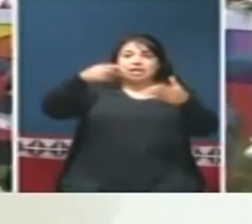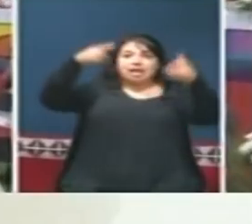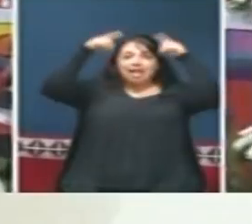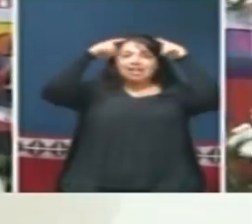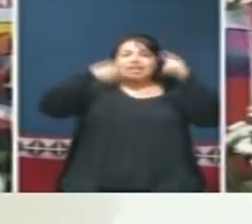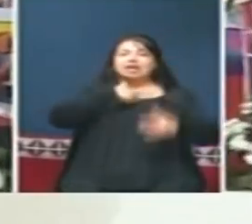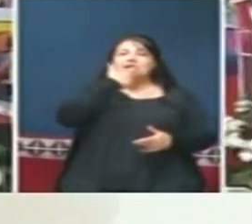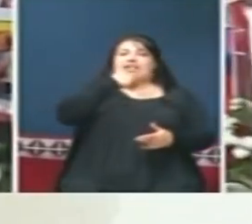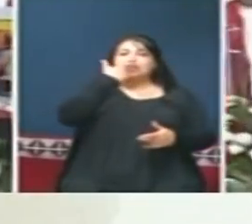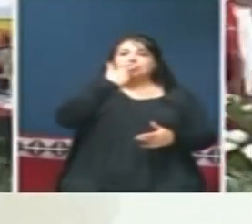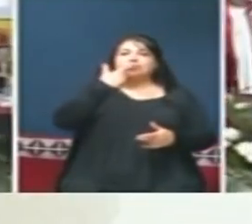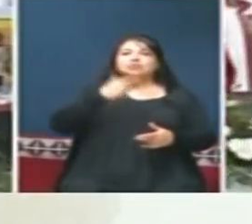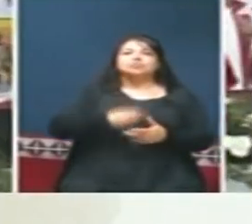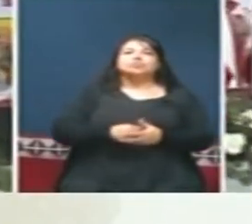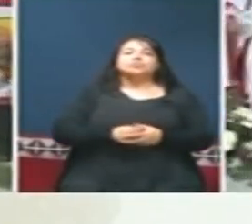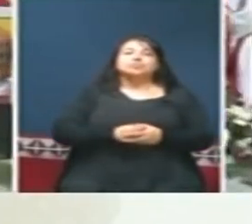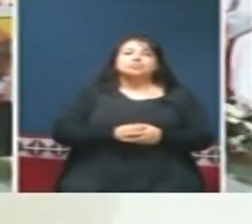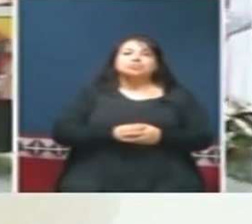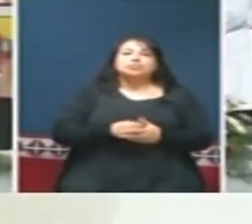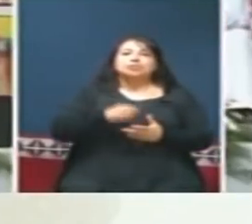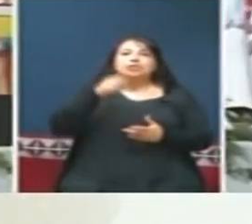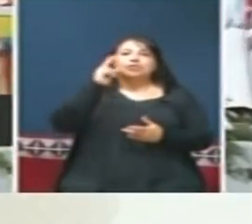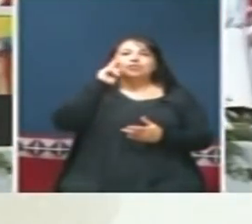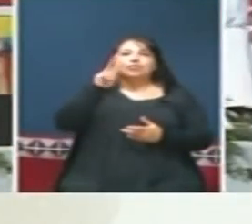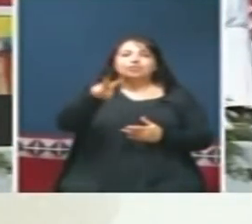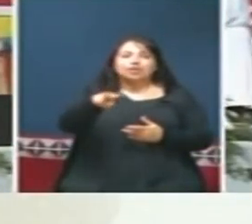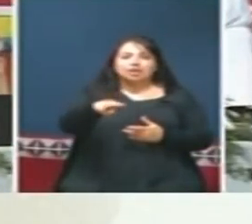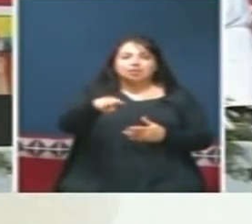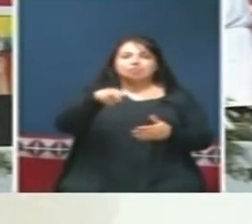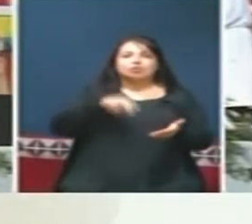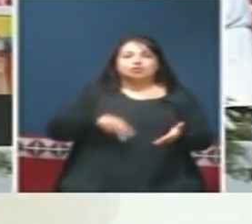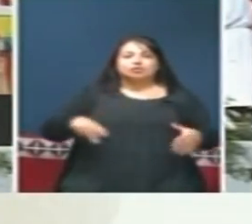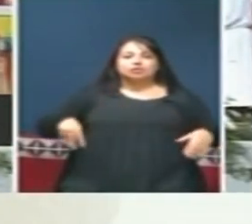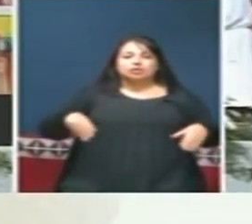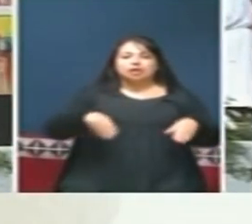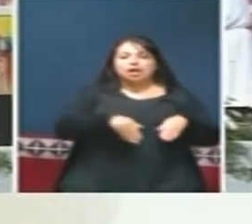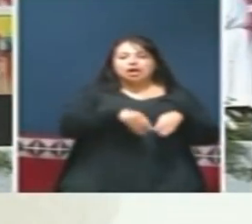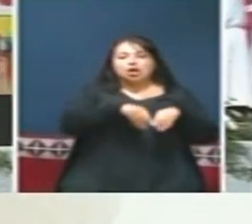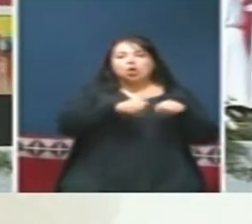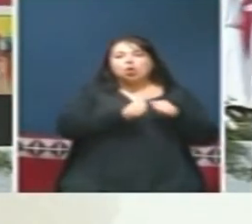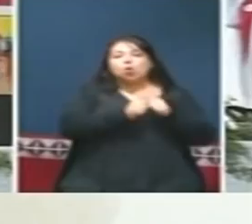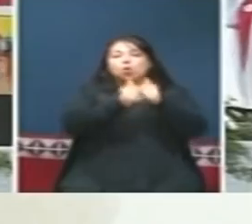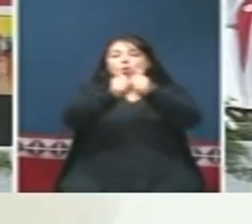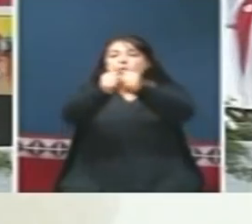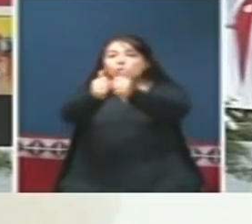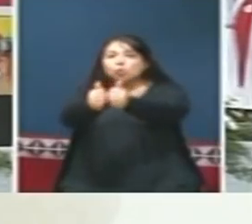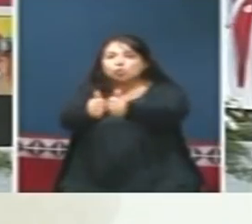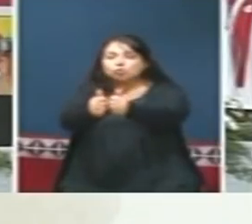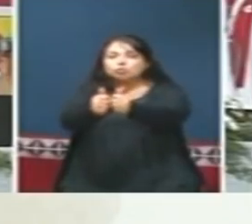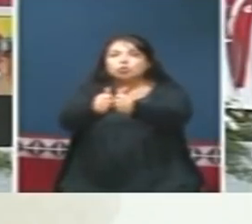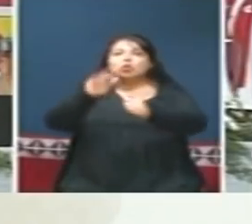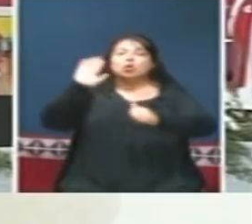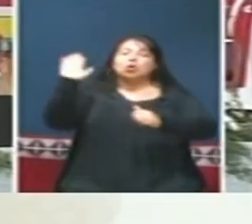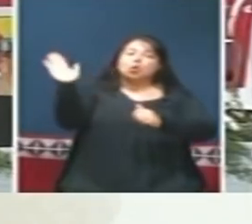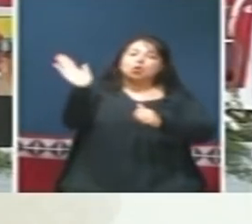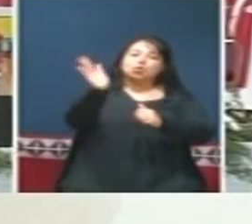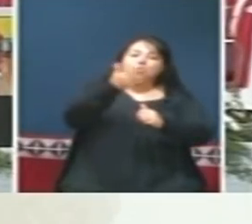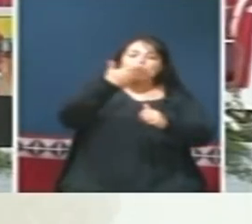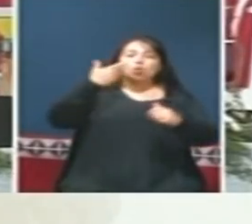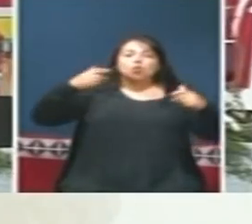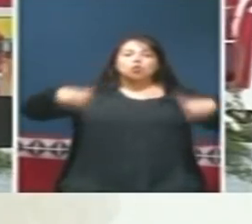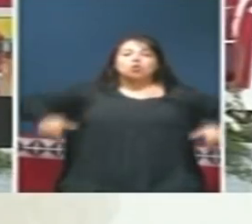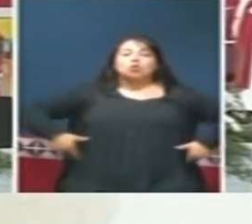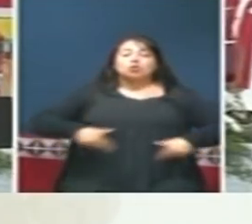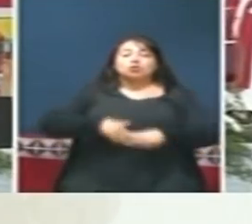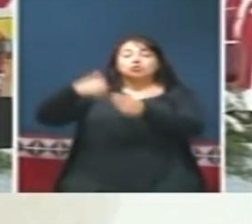Becciu. Lo vemos en imágenes llegando al altar, acompañado de todos los obispos y diáconos también de